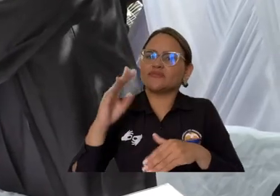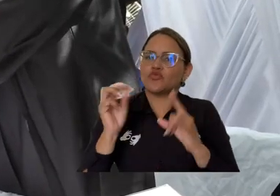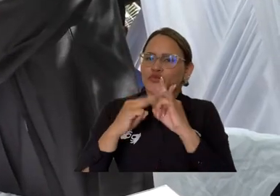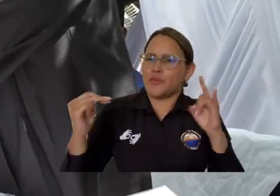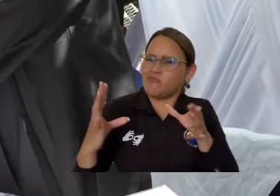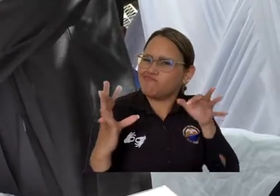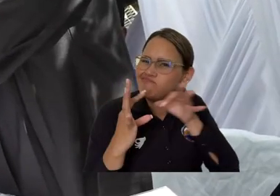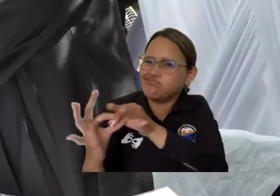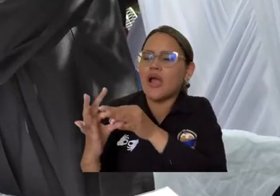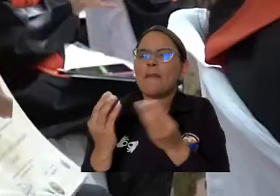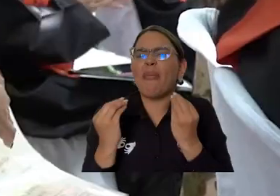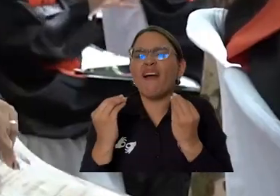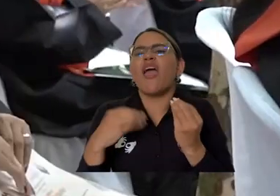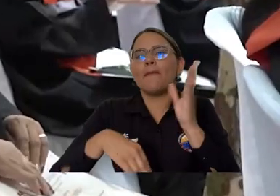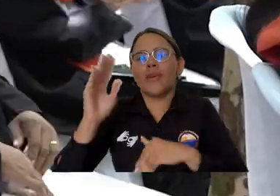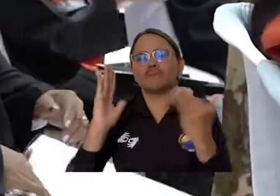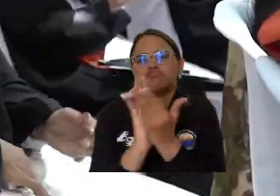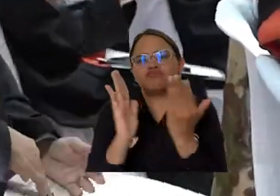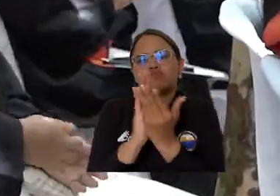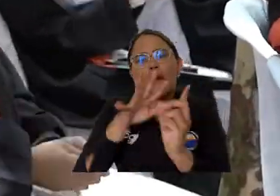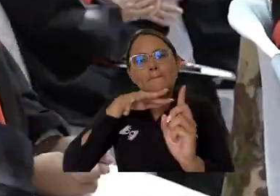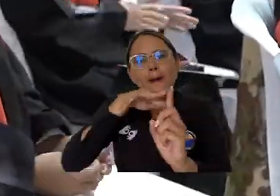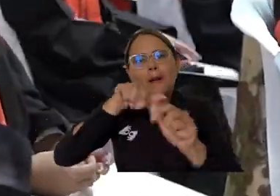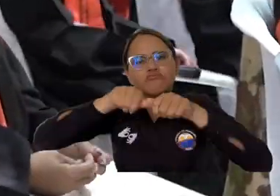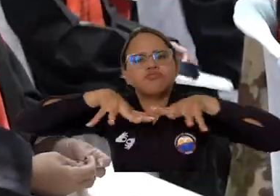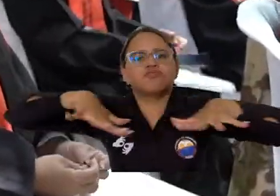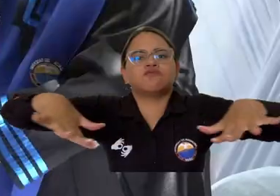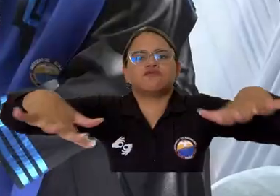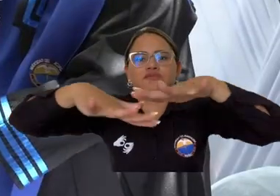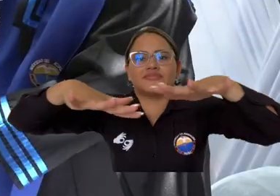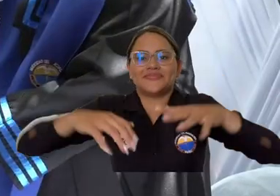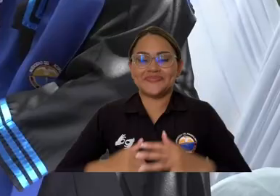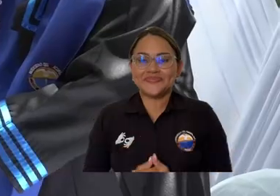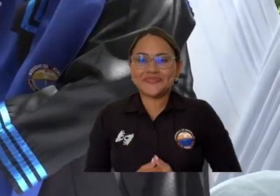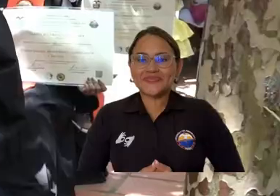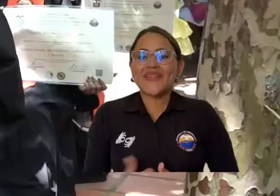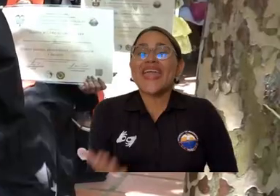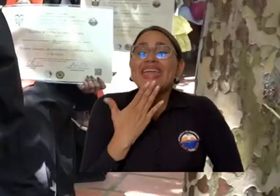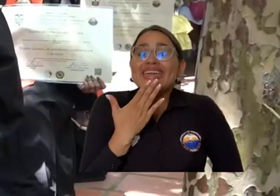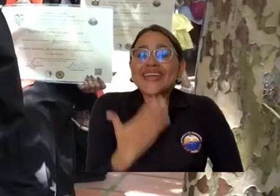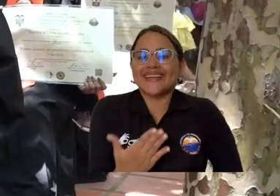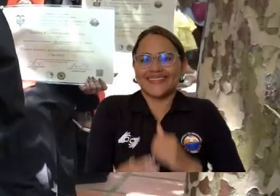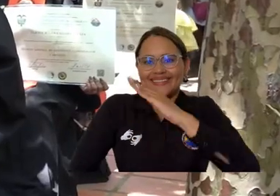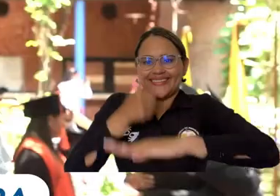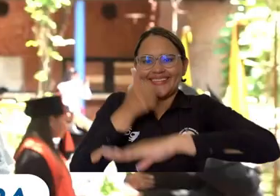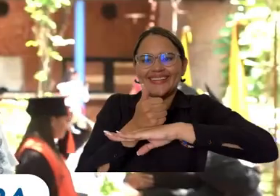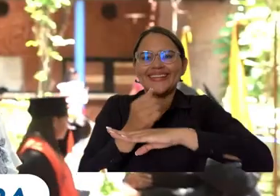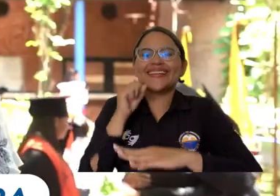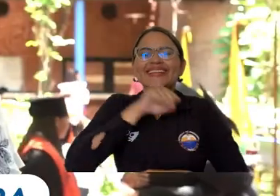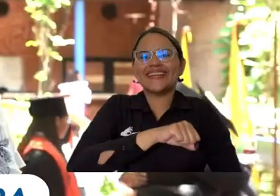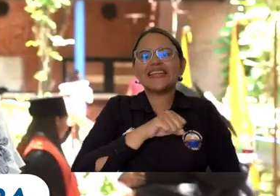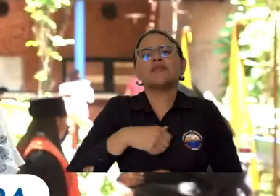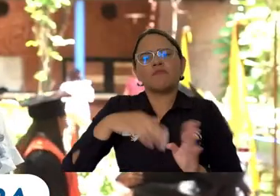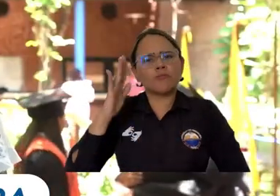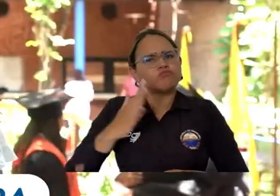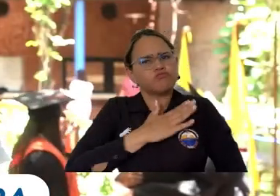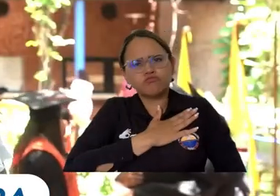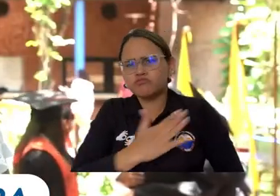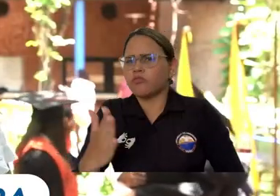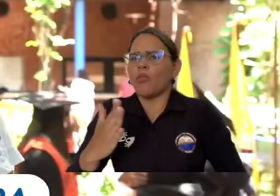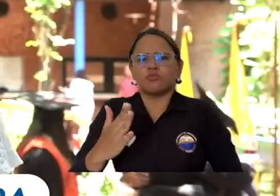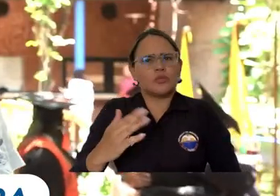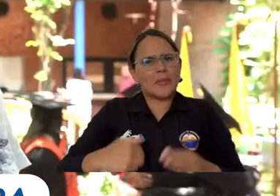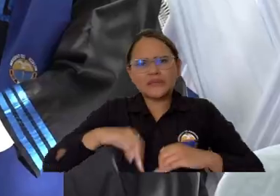las que Unimagdalena fortalece sus políticas de expansión educativa. Dale gracias al rector Pablo Vera, que era que creyó en